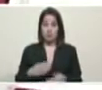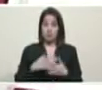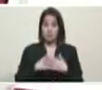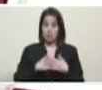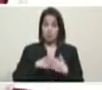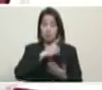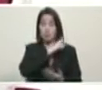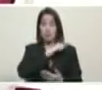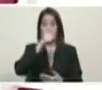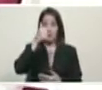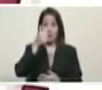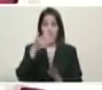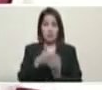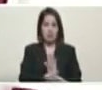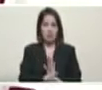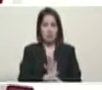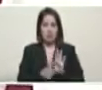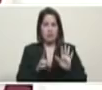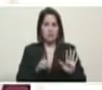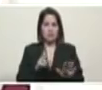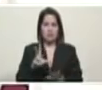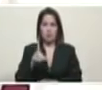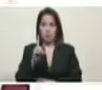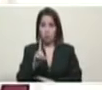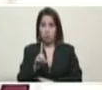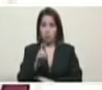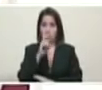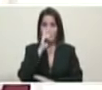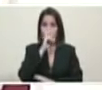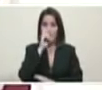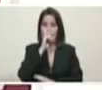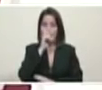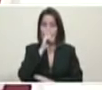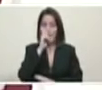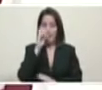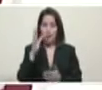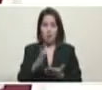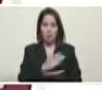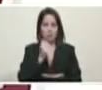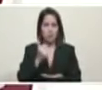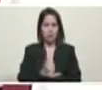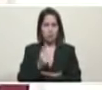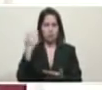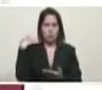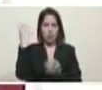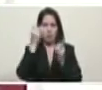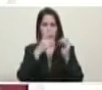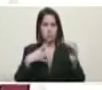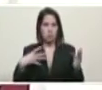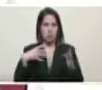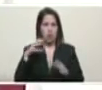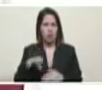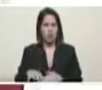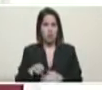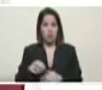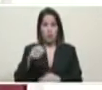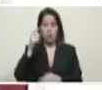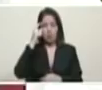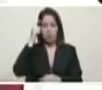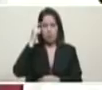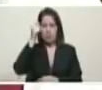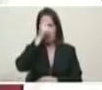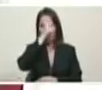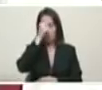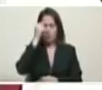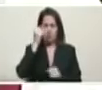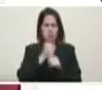Bastidas, comandante del destacamento 631, con jurisdicción en Puerto Ayacucho, estado Amazonas. El día domingo, cumpliendo con mi